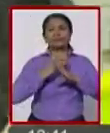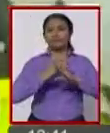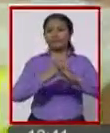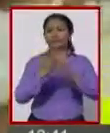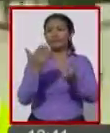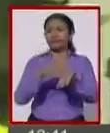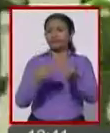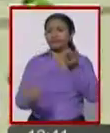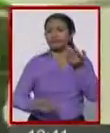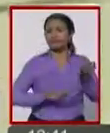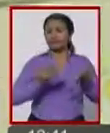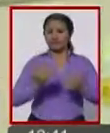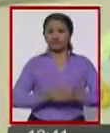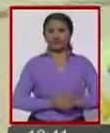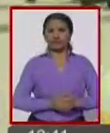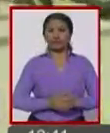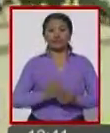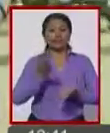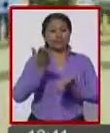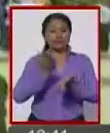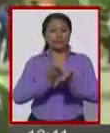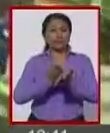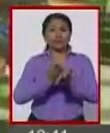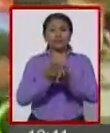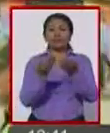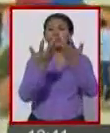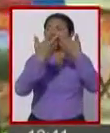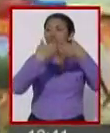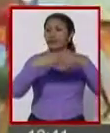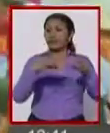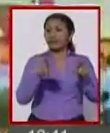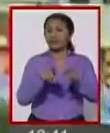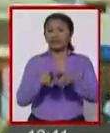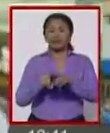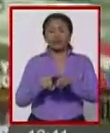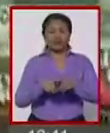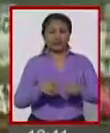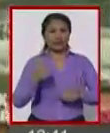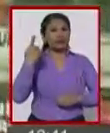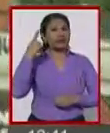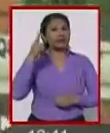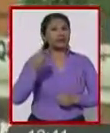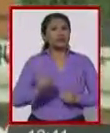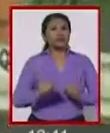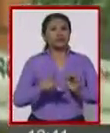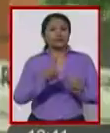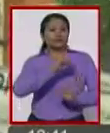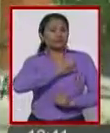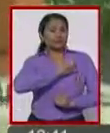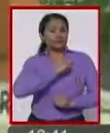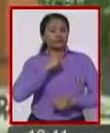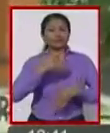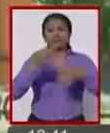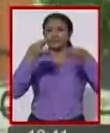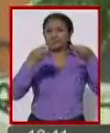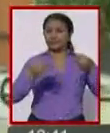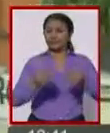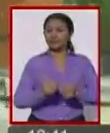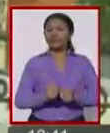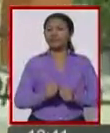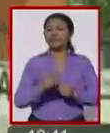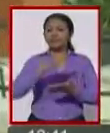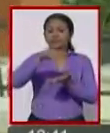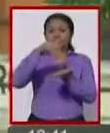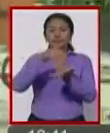se vuelvan a avivar. Es importante que tengamos niveles de coordinación, decía hace unos momentos, puesto que la ley de bomberos establece que el